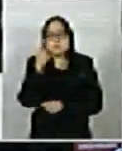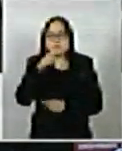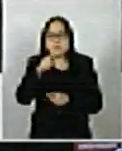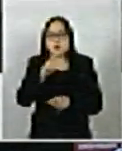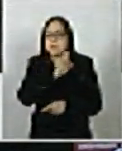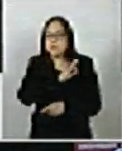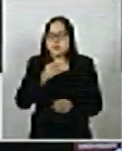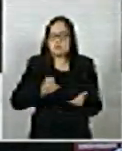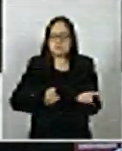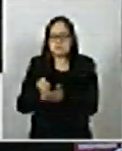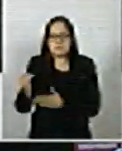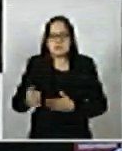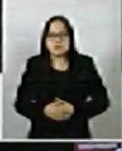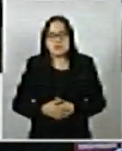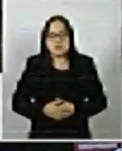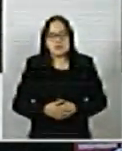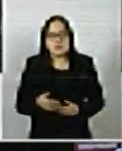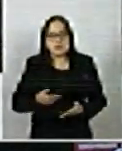terminar,